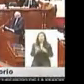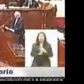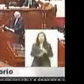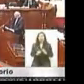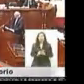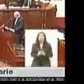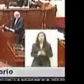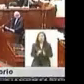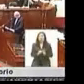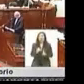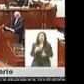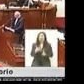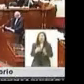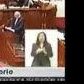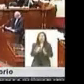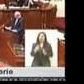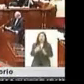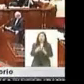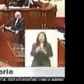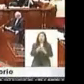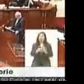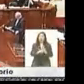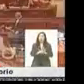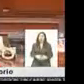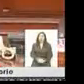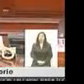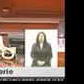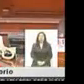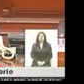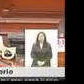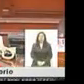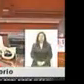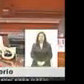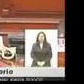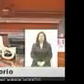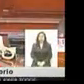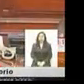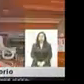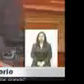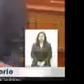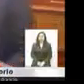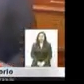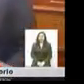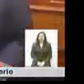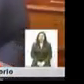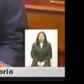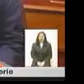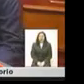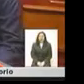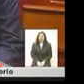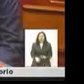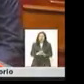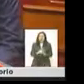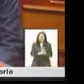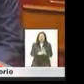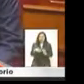protegido en el inciso 5 del artículo 2 de la Constitución. Su respuesta, señor ministro. Gracias, presidente. La